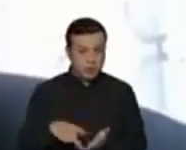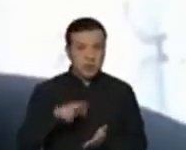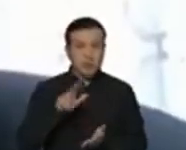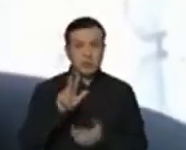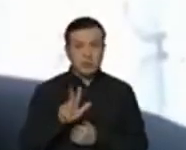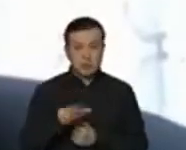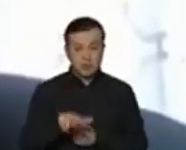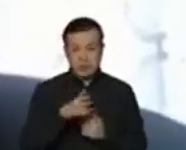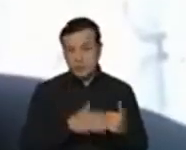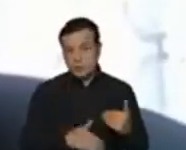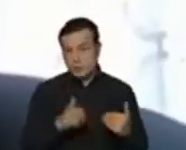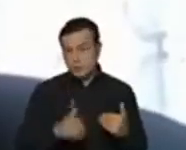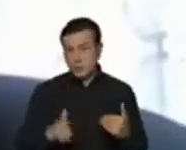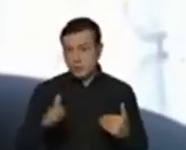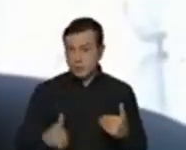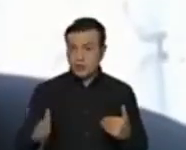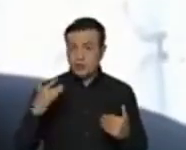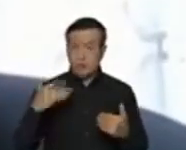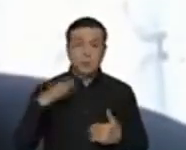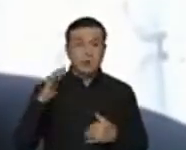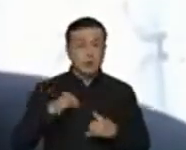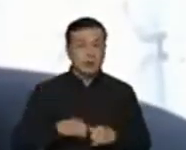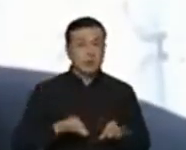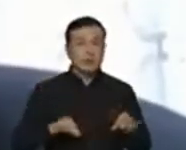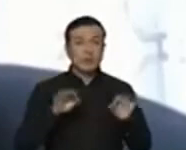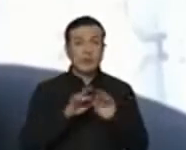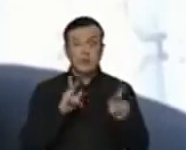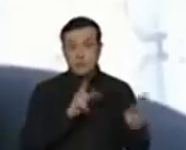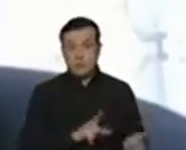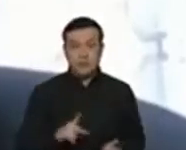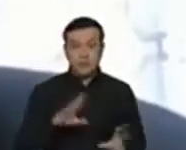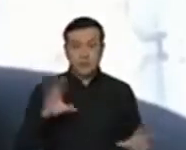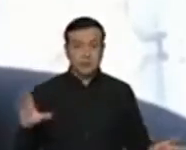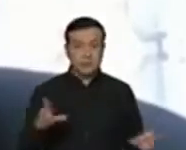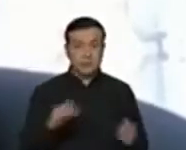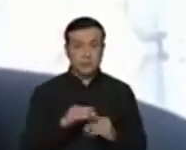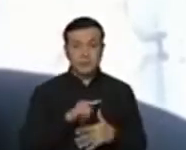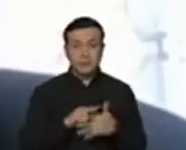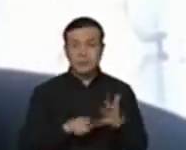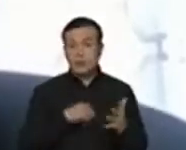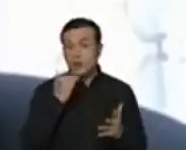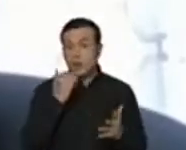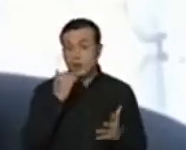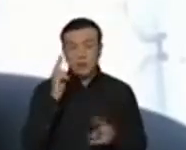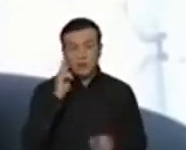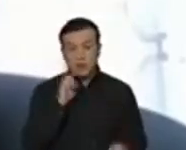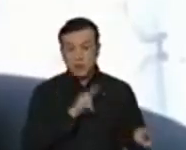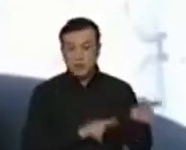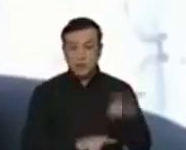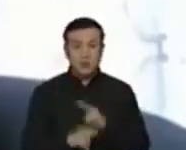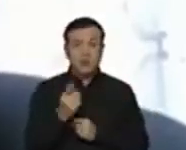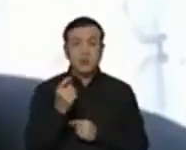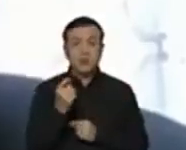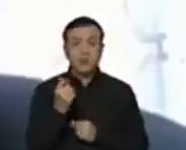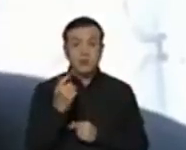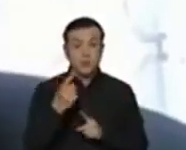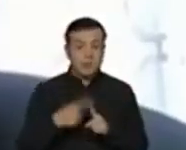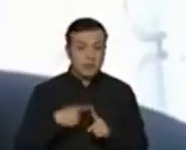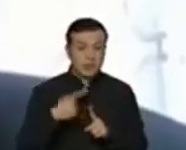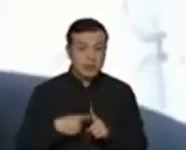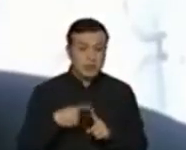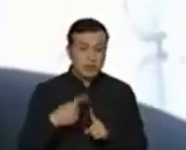siguientes meses, sino que también tenemos un plan de reestructuración en el evento de que esos valores, esas mensualidades,